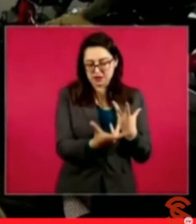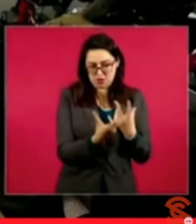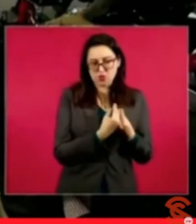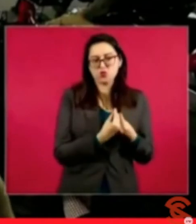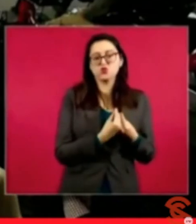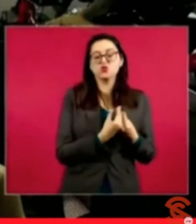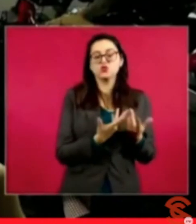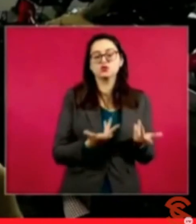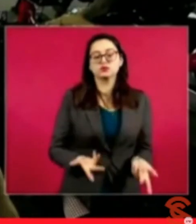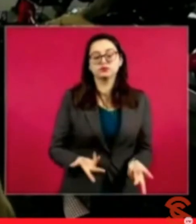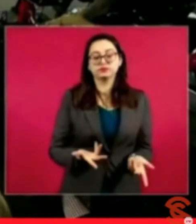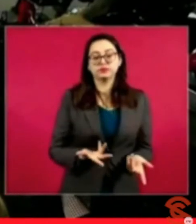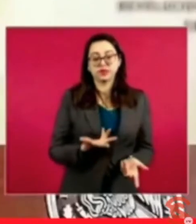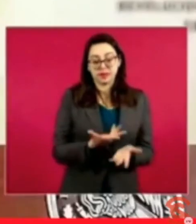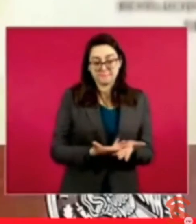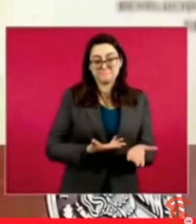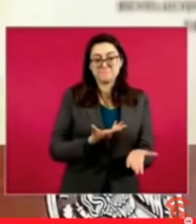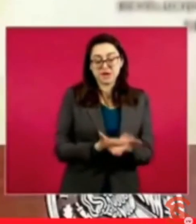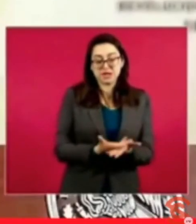de que